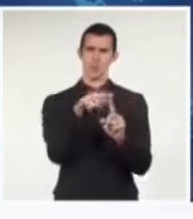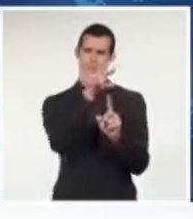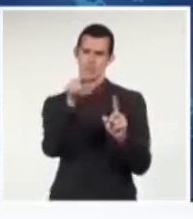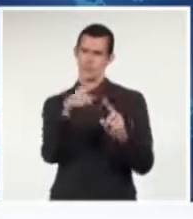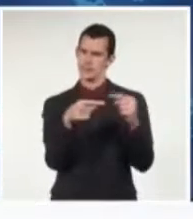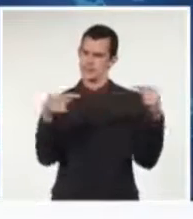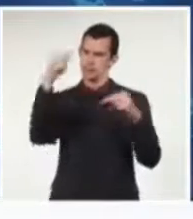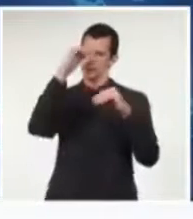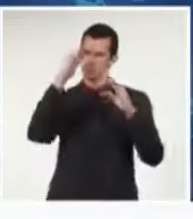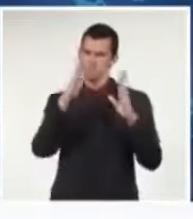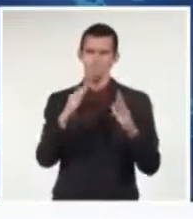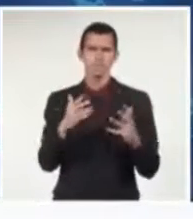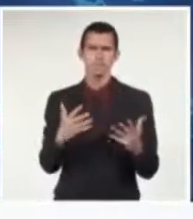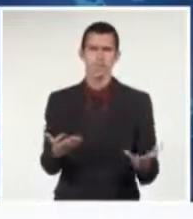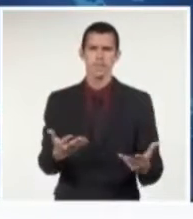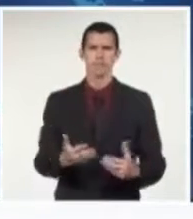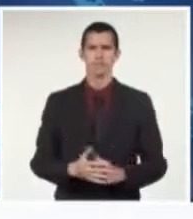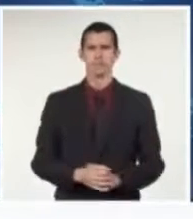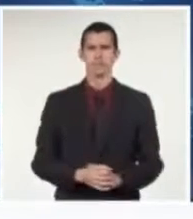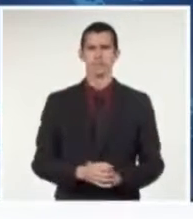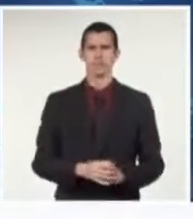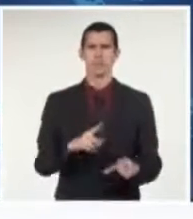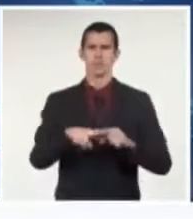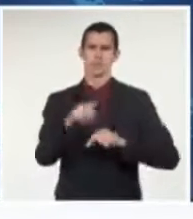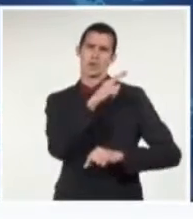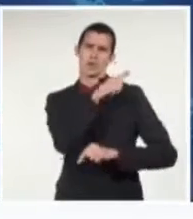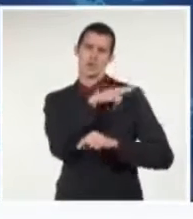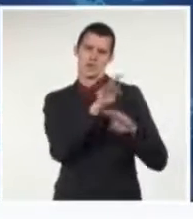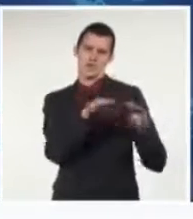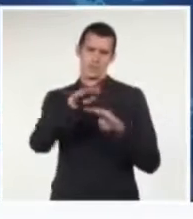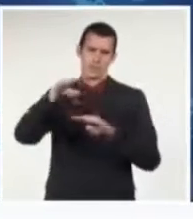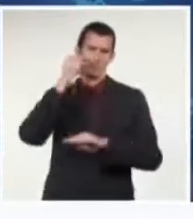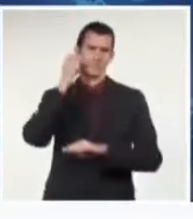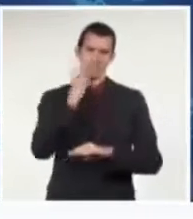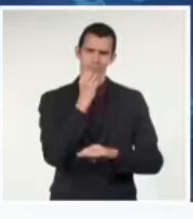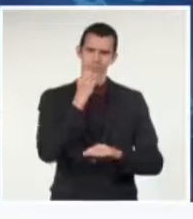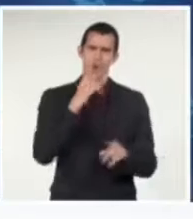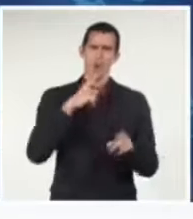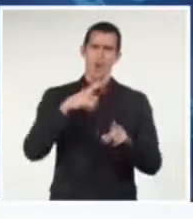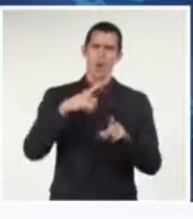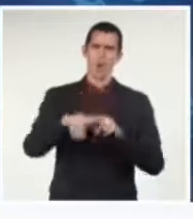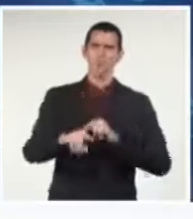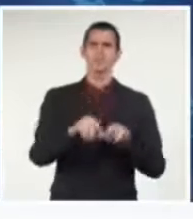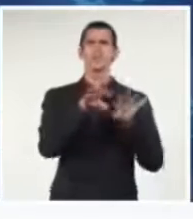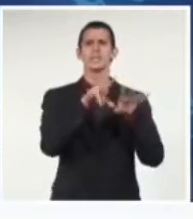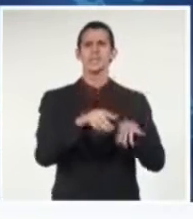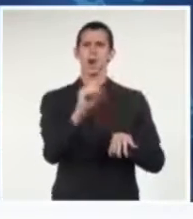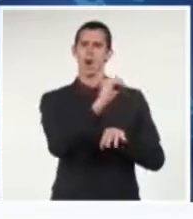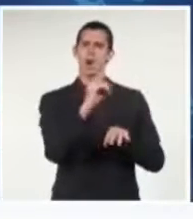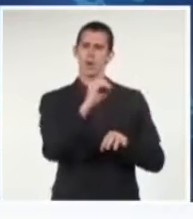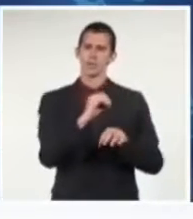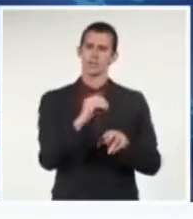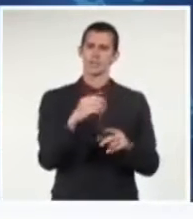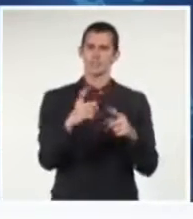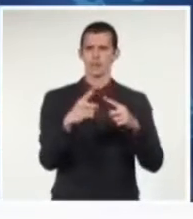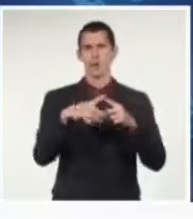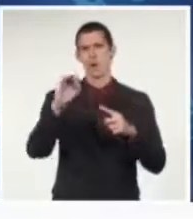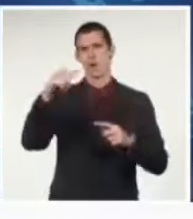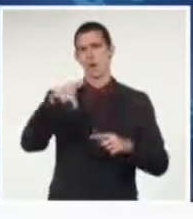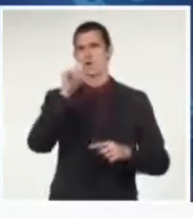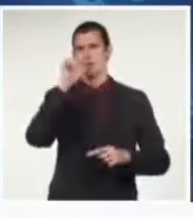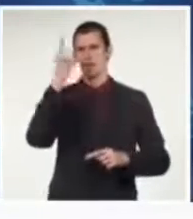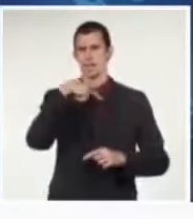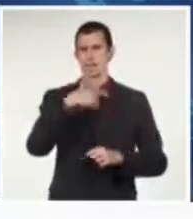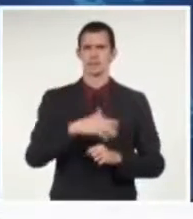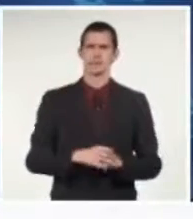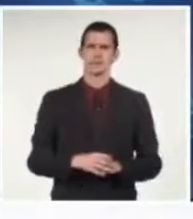del Río, estuvo presidido también por el primer ministro Manuel Marrero Cruz y el secretario de Organización del Comité Central, doctor Roberto Morales Ojeda,